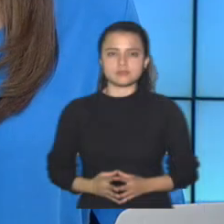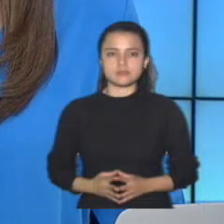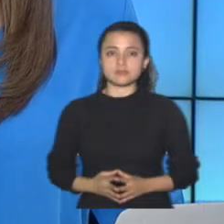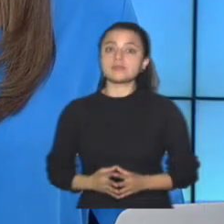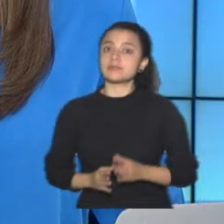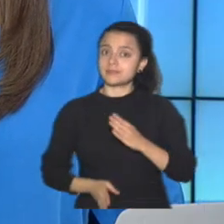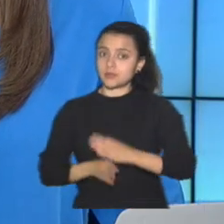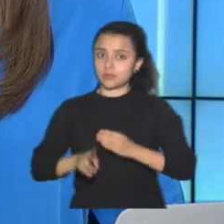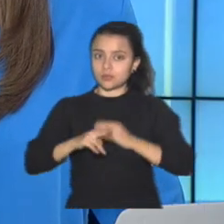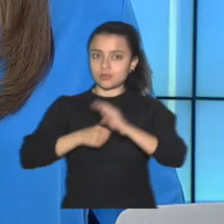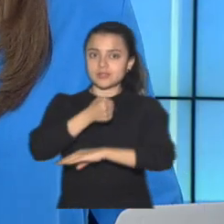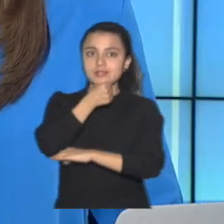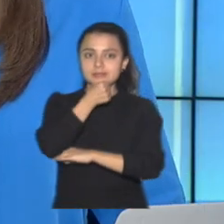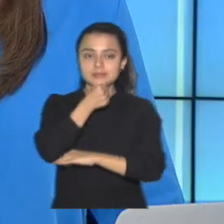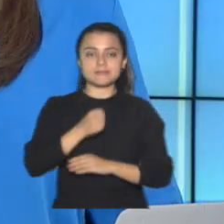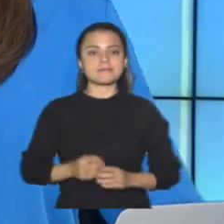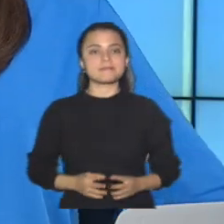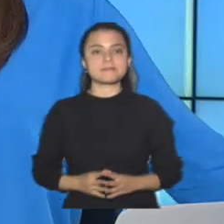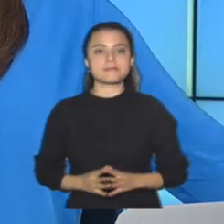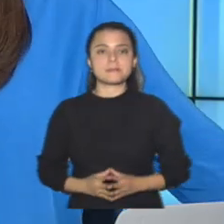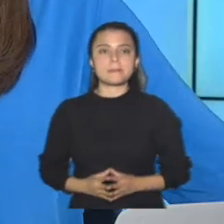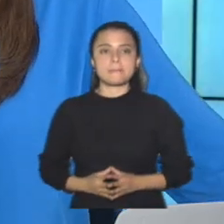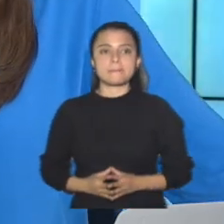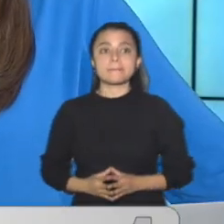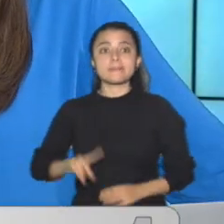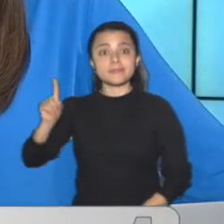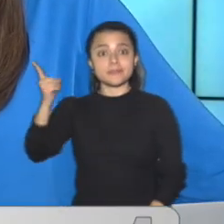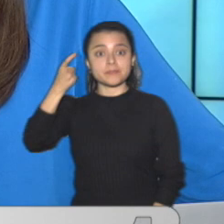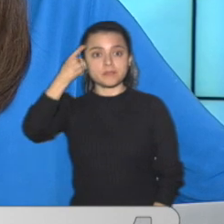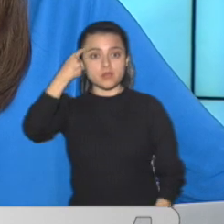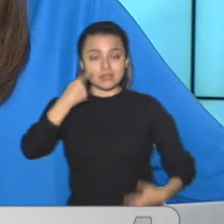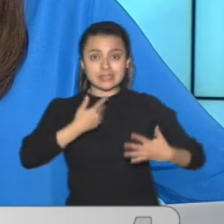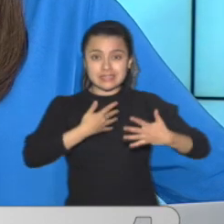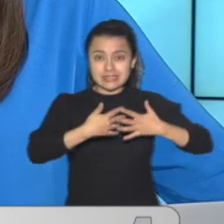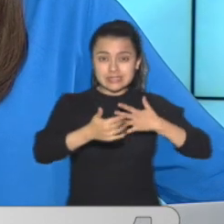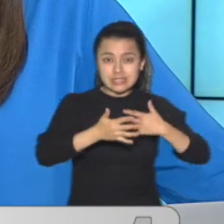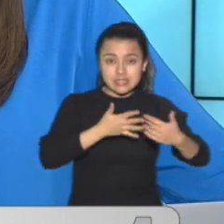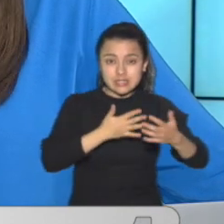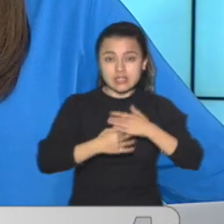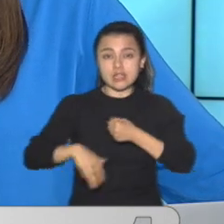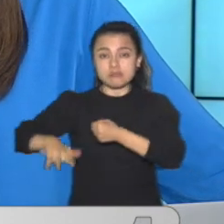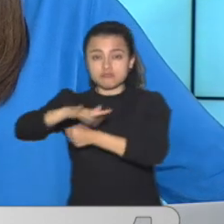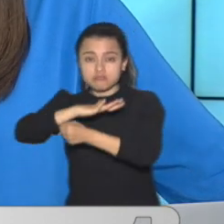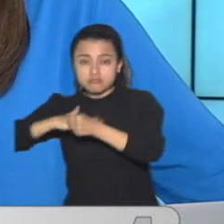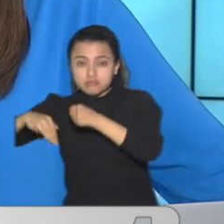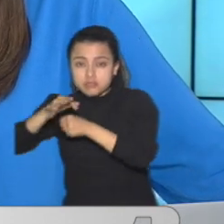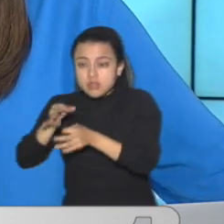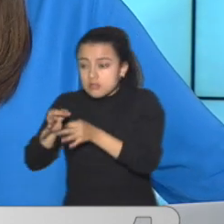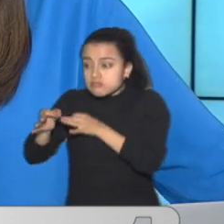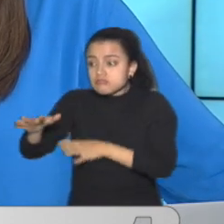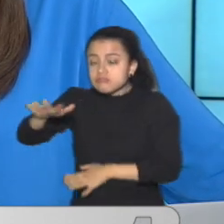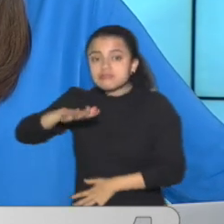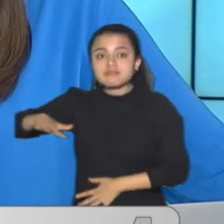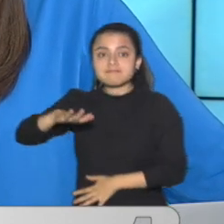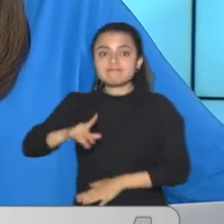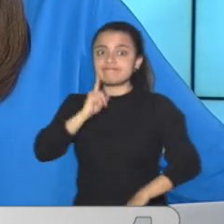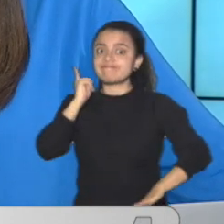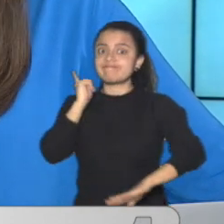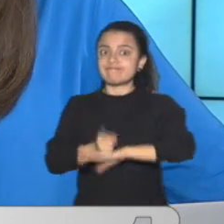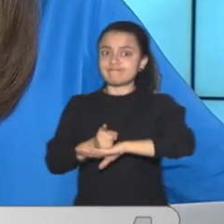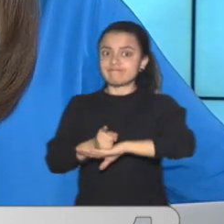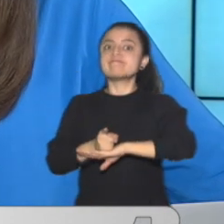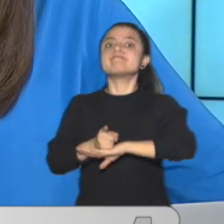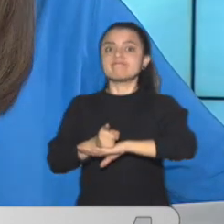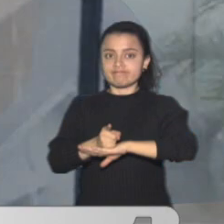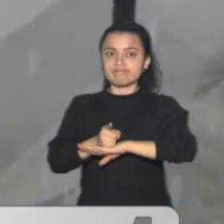seguimos en noticia entro 1 cm la gobernación de san andrés providencia y santa catalina declaró toque de queda desde la